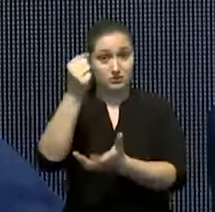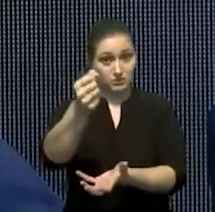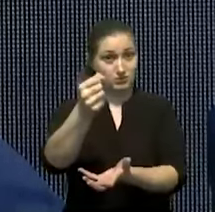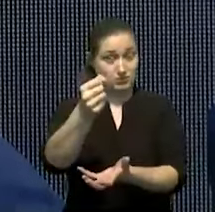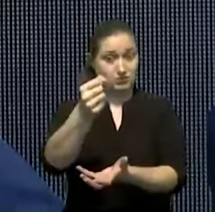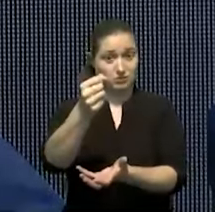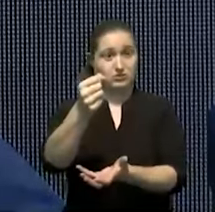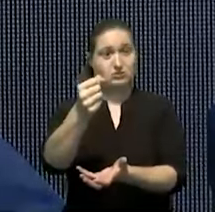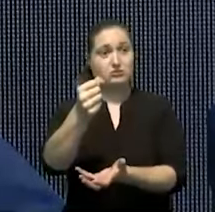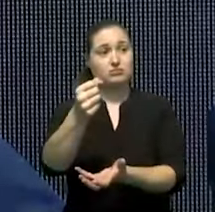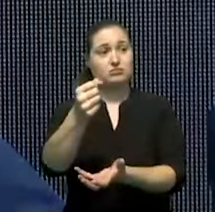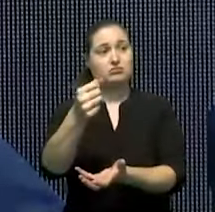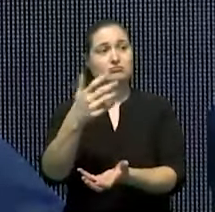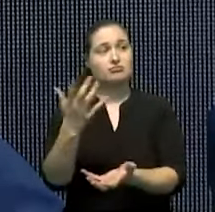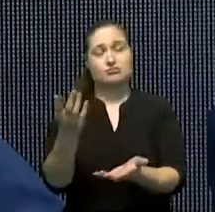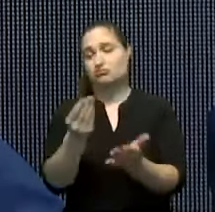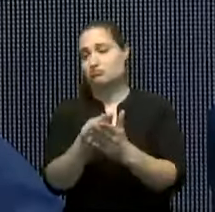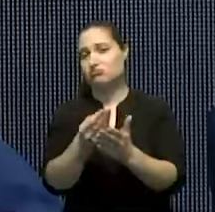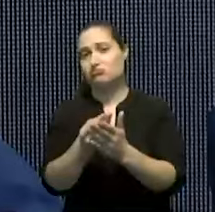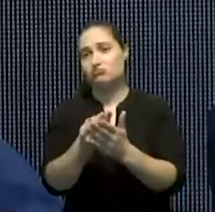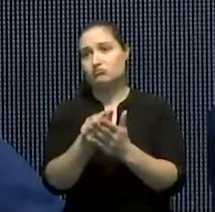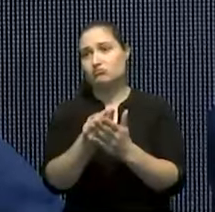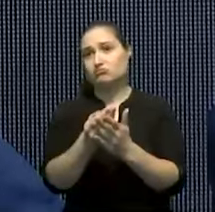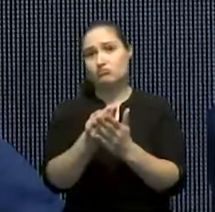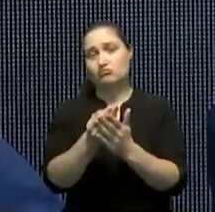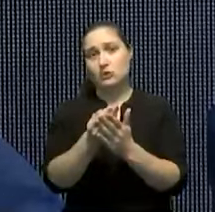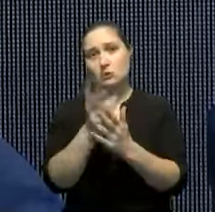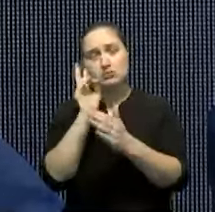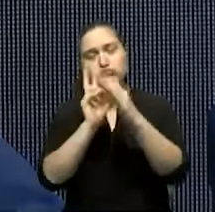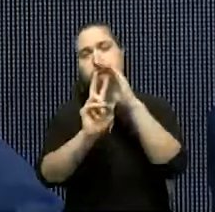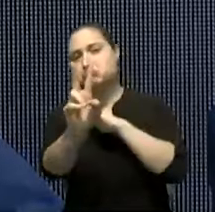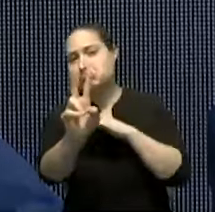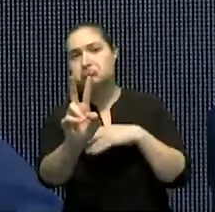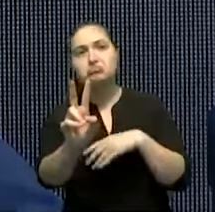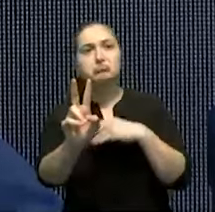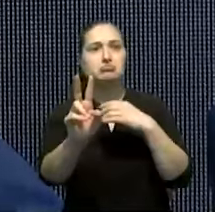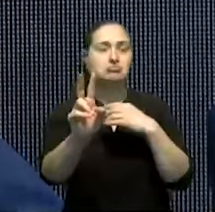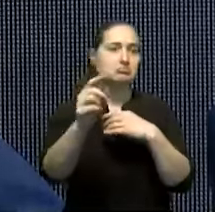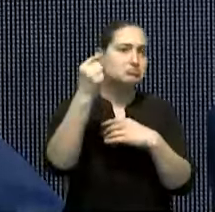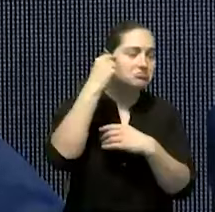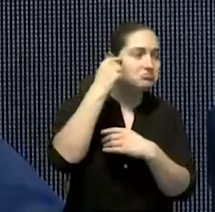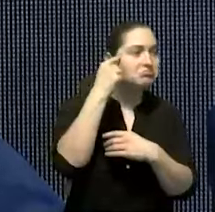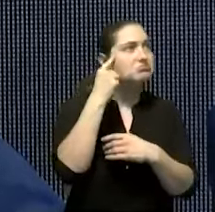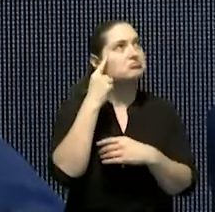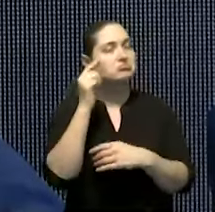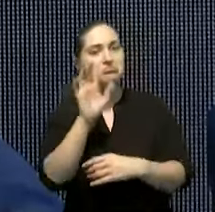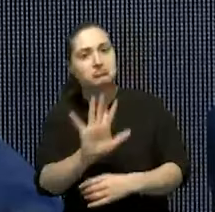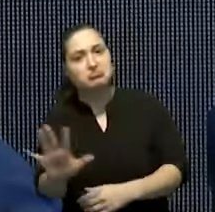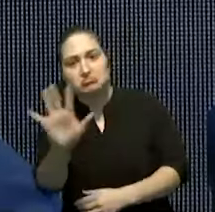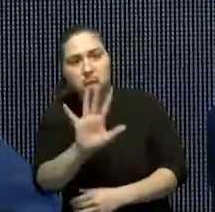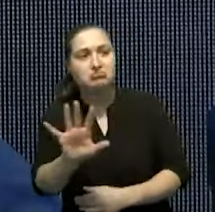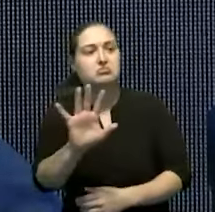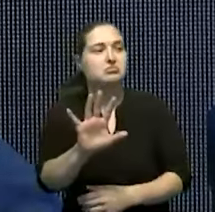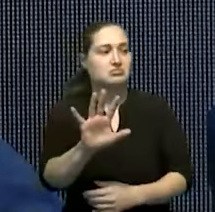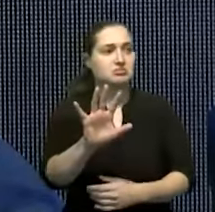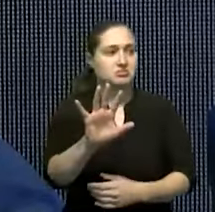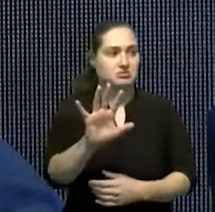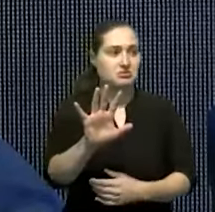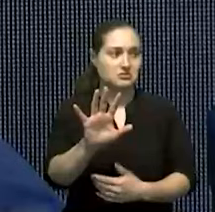términos de eh de las proyecciones de lo que nosotros internamente estamos